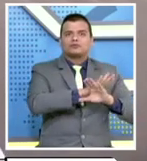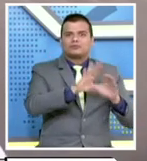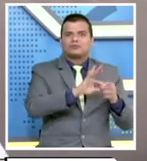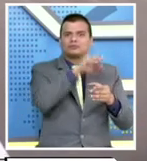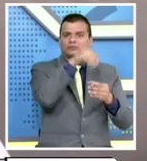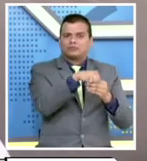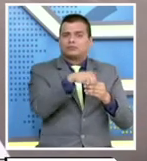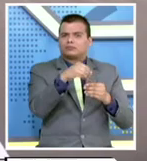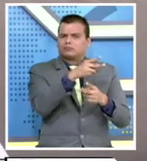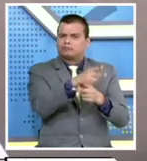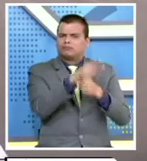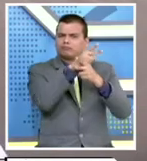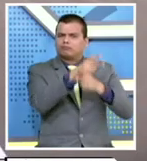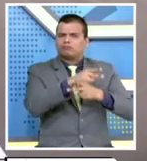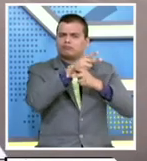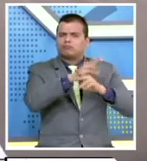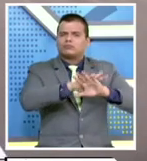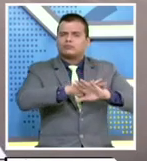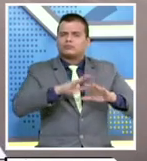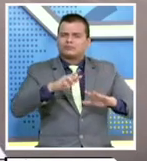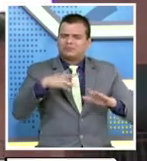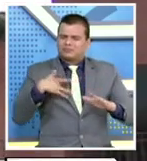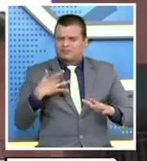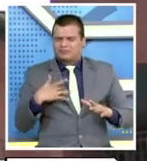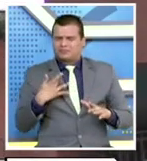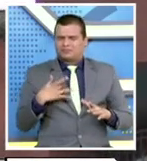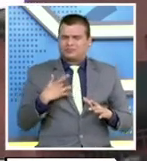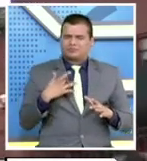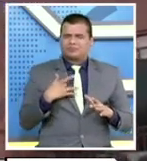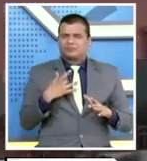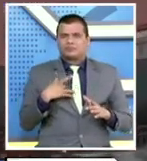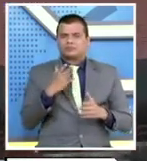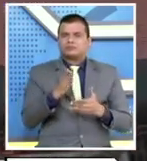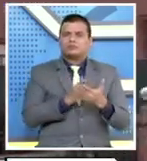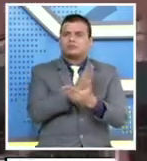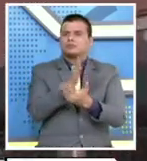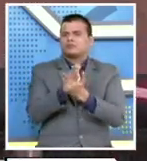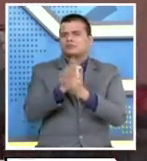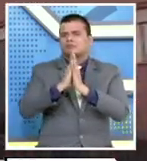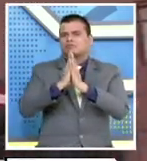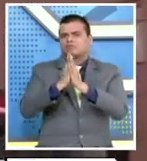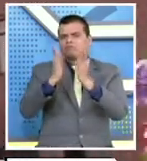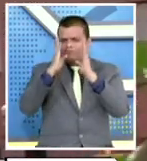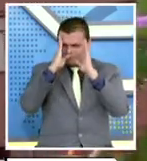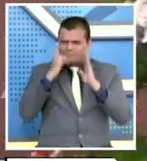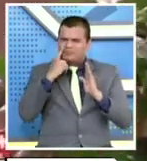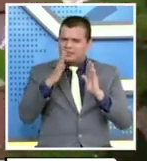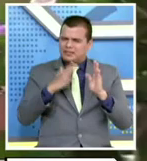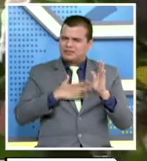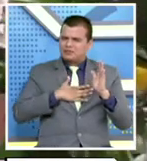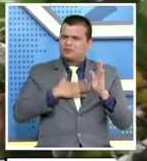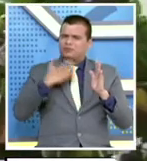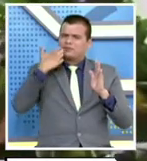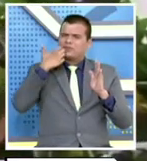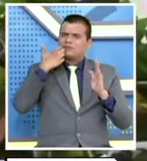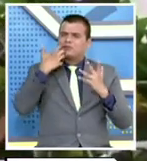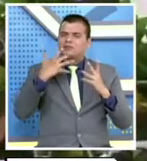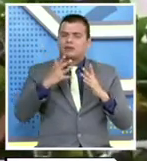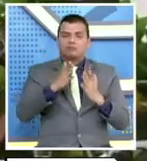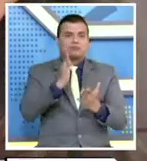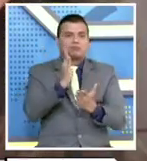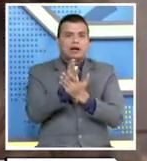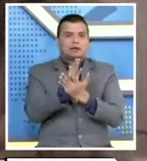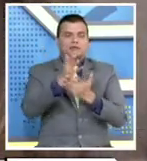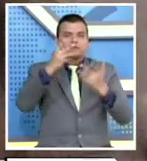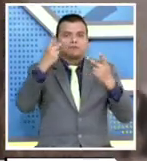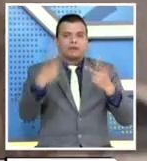vive, y empezaron los síntomas y él acudió, pidió que lo atendieran y ya ese fue el último día que lo